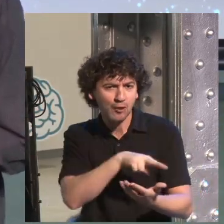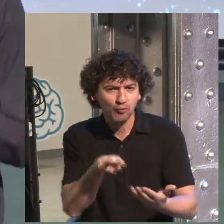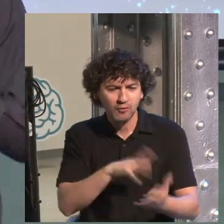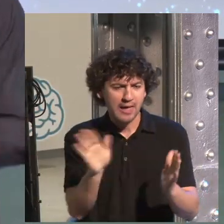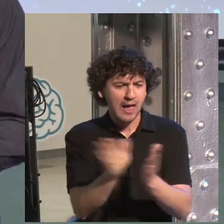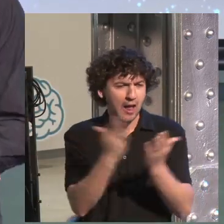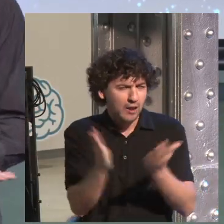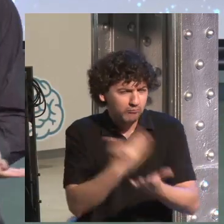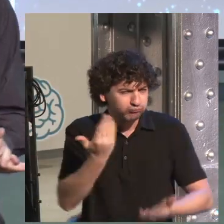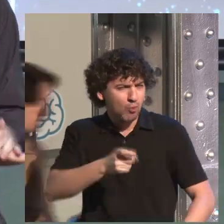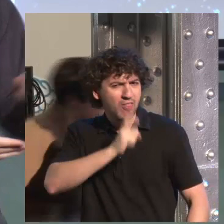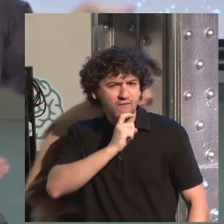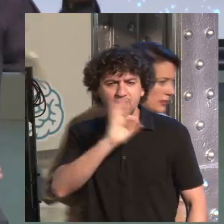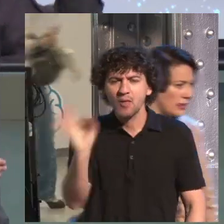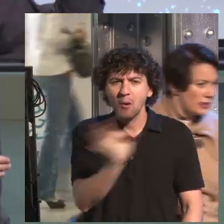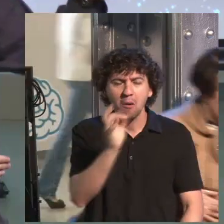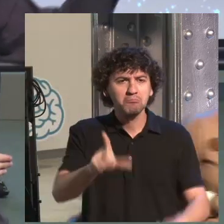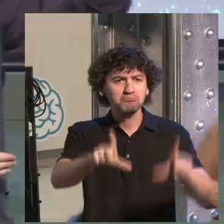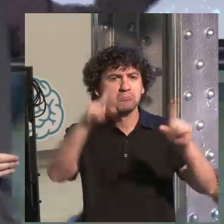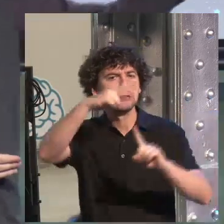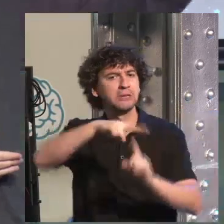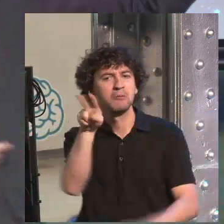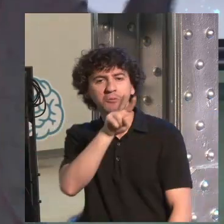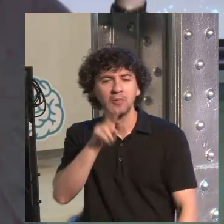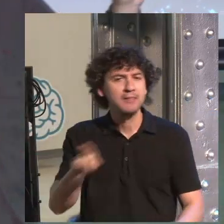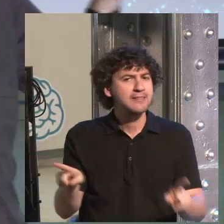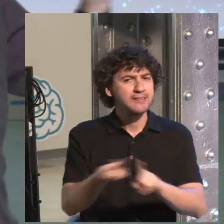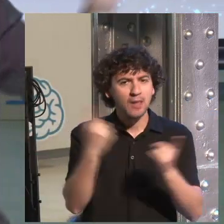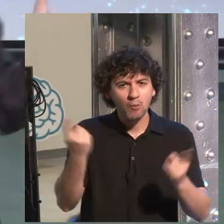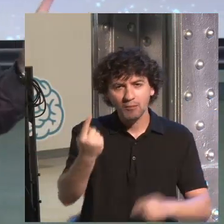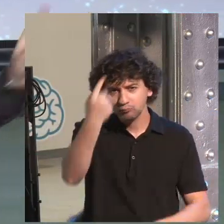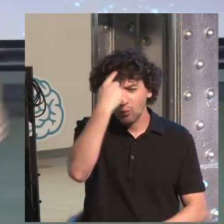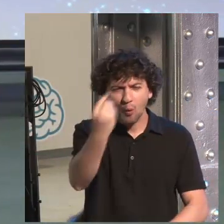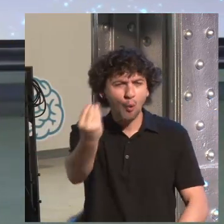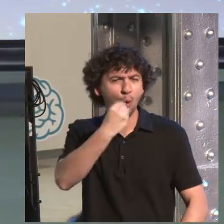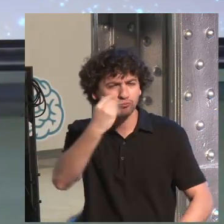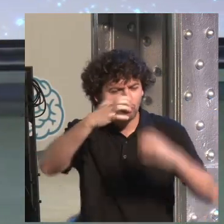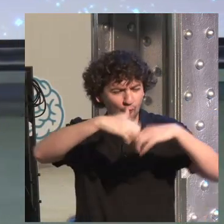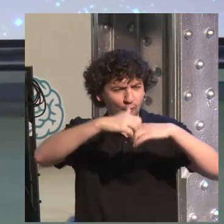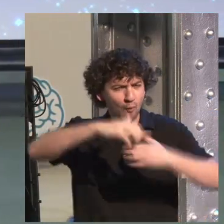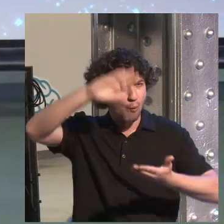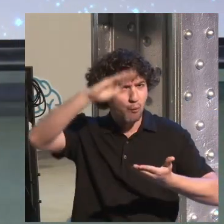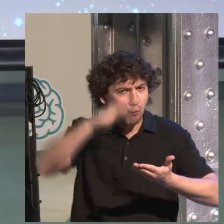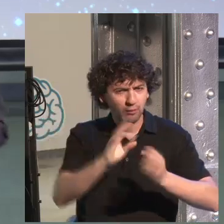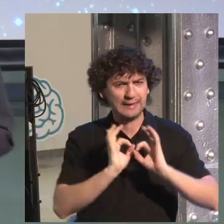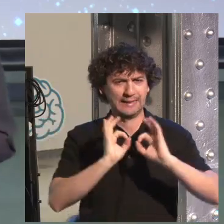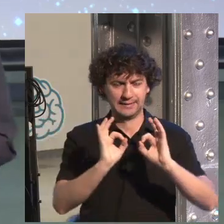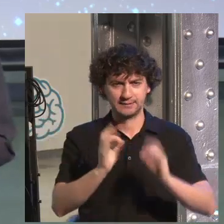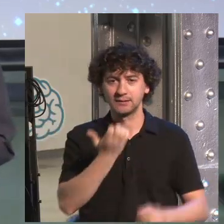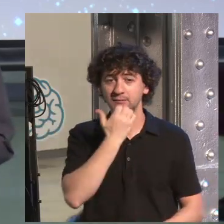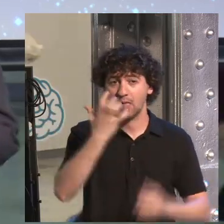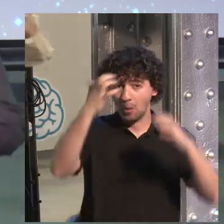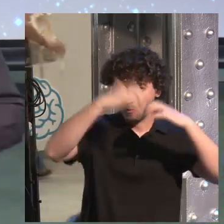libros sesudos o viendo la televisión. El consumo apenas varía. Lo único que cambia, eso sí, es la parte del cerebro que